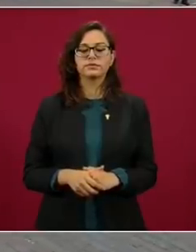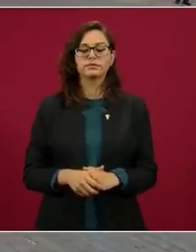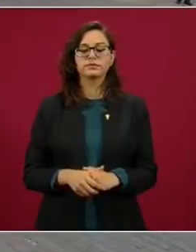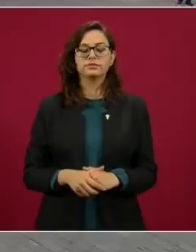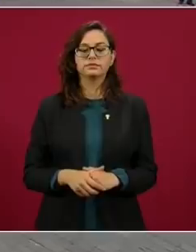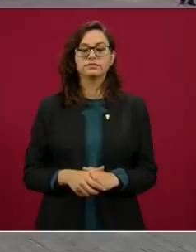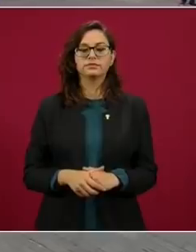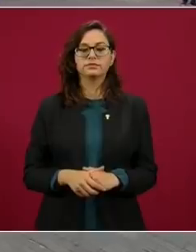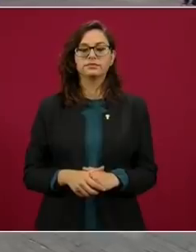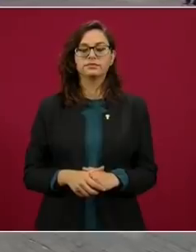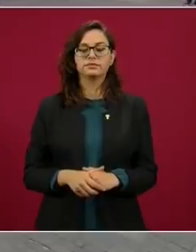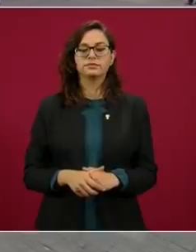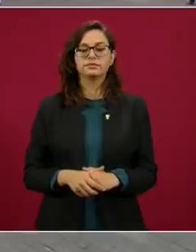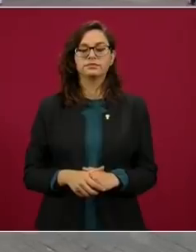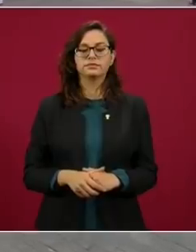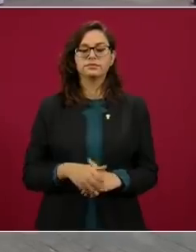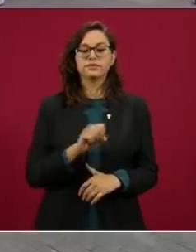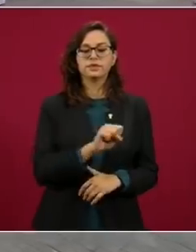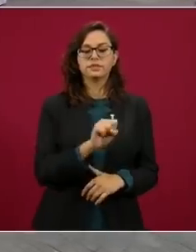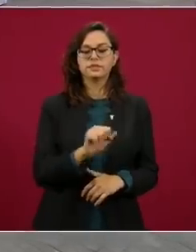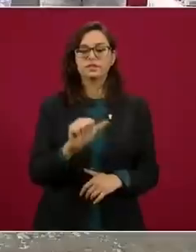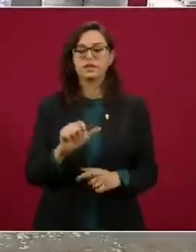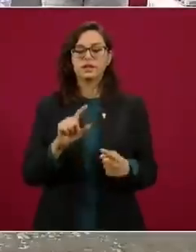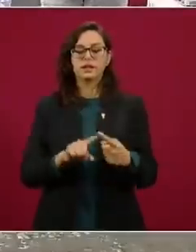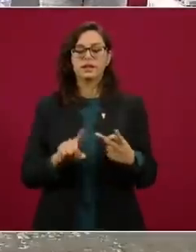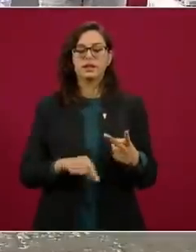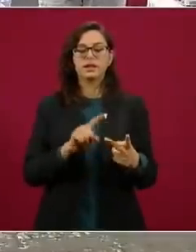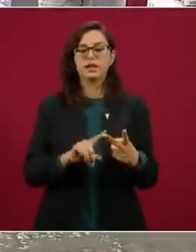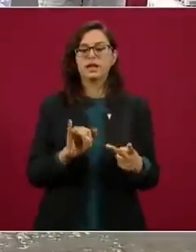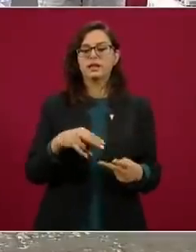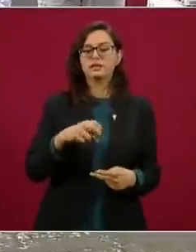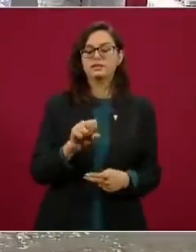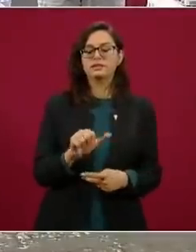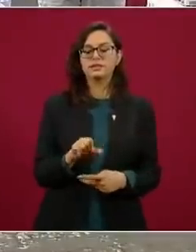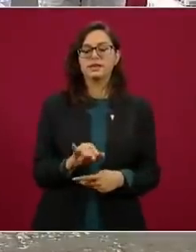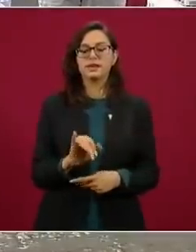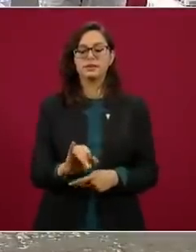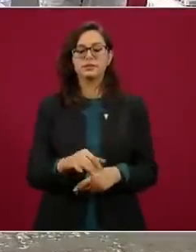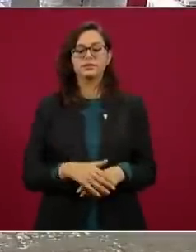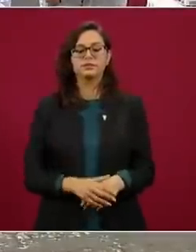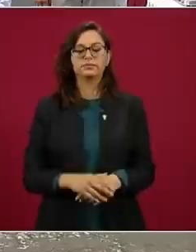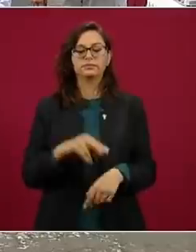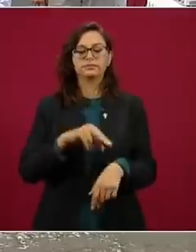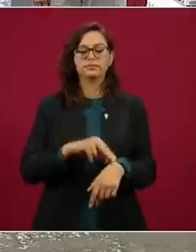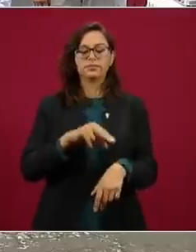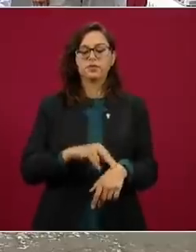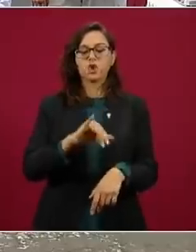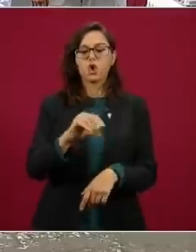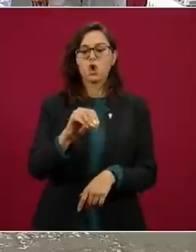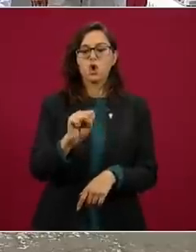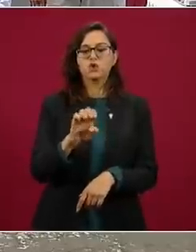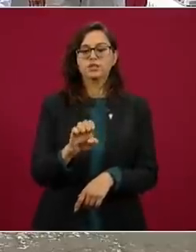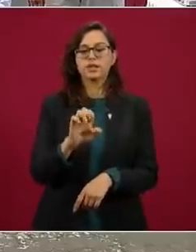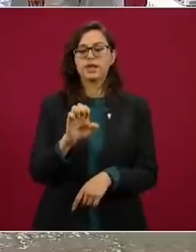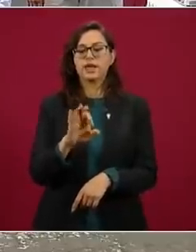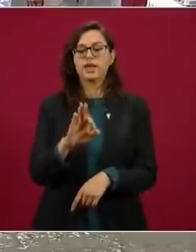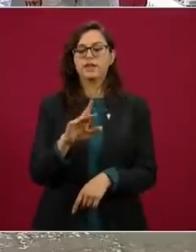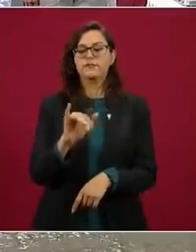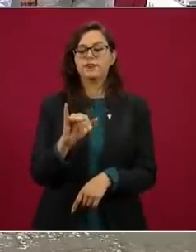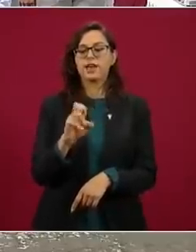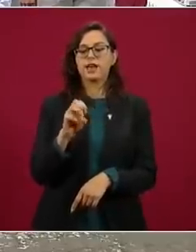de la secretaria de salud e instituto de salud para el bienestar médico josé efraín ramos martínez